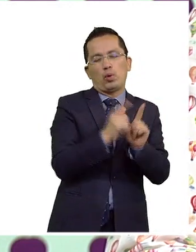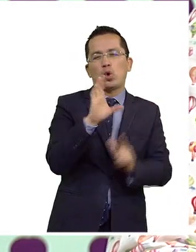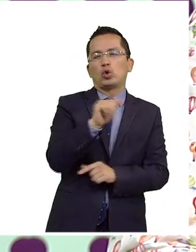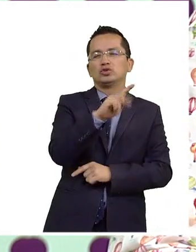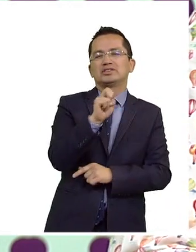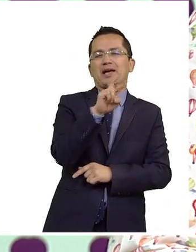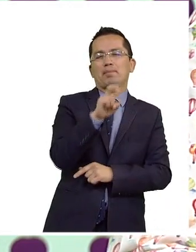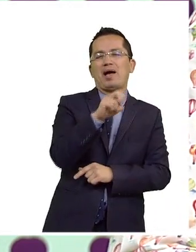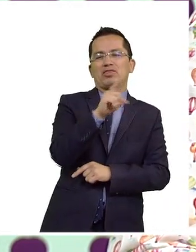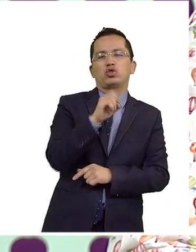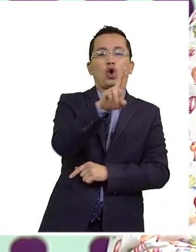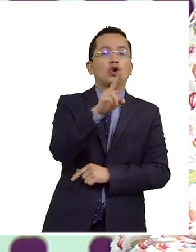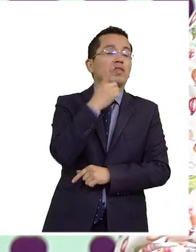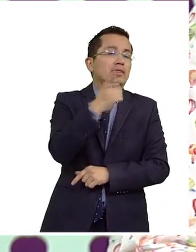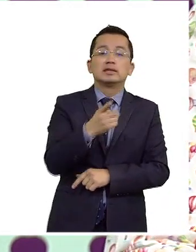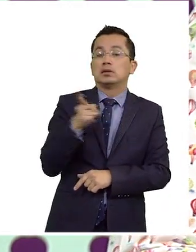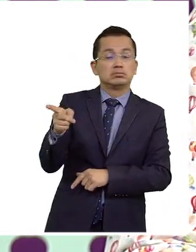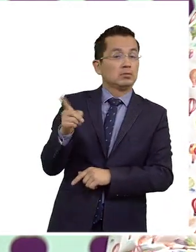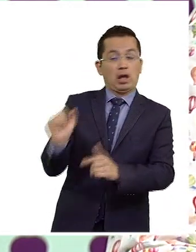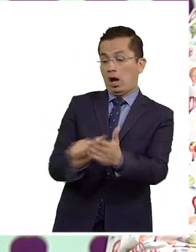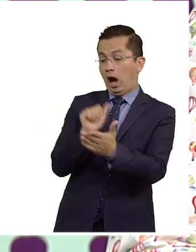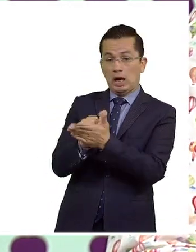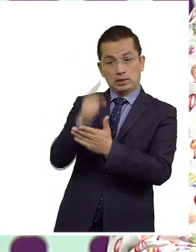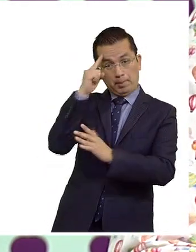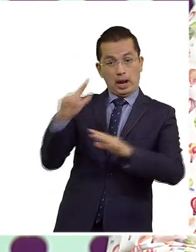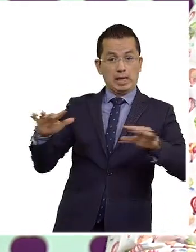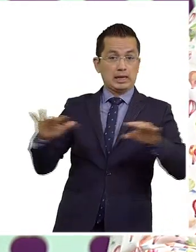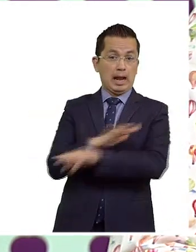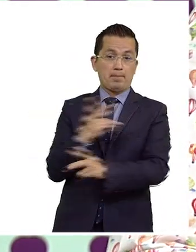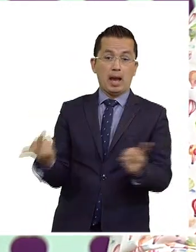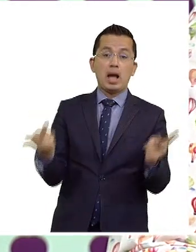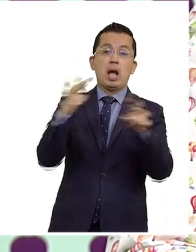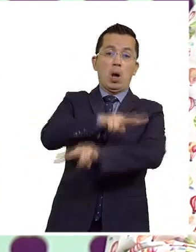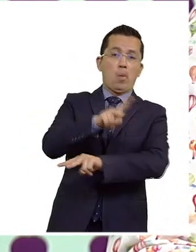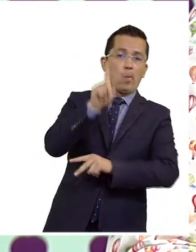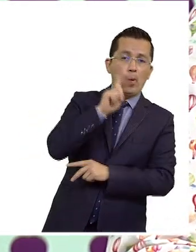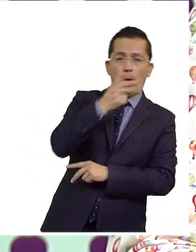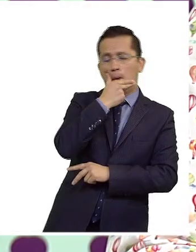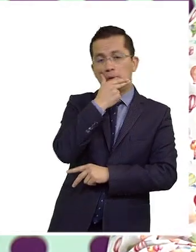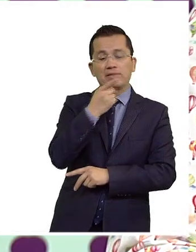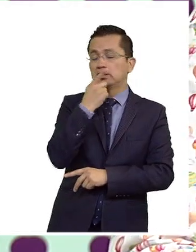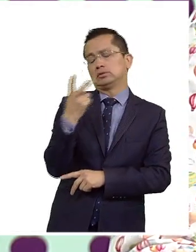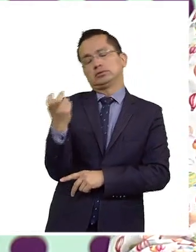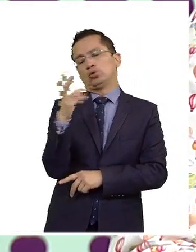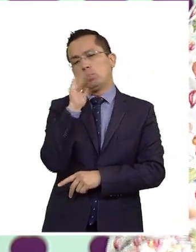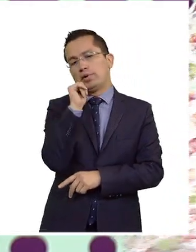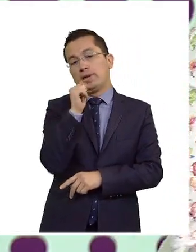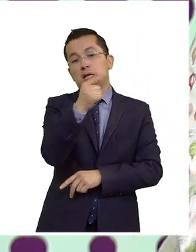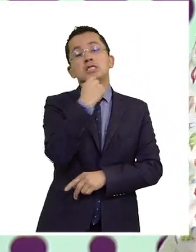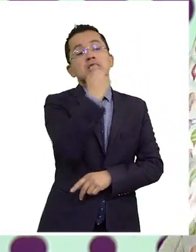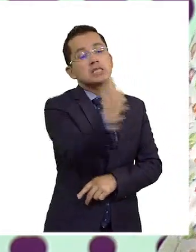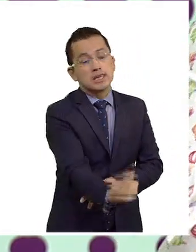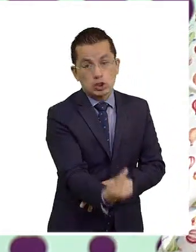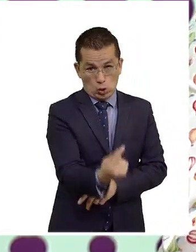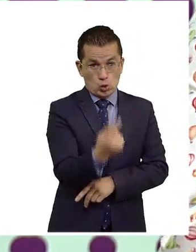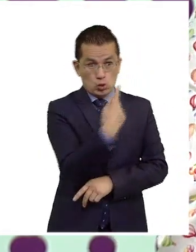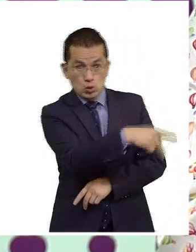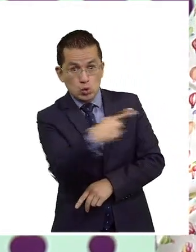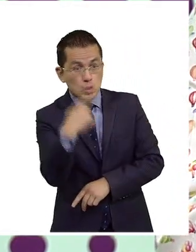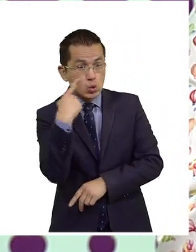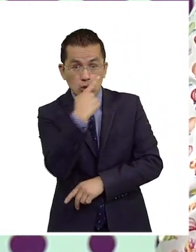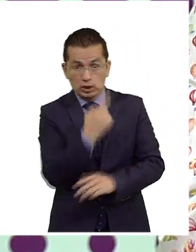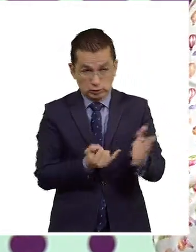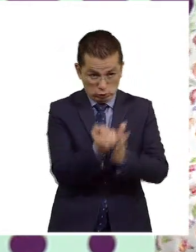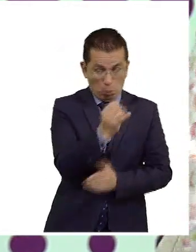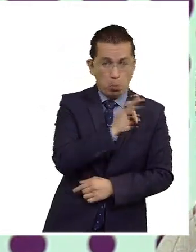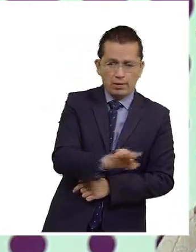de identidad de género en el acta de nacimiento por la vía administrativa, que un menor no tiene la capacidad de decidir. Sí. Y además lo equiparan a